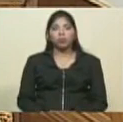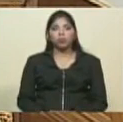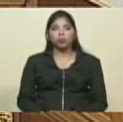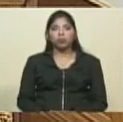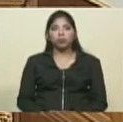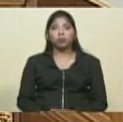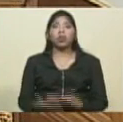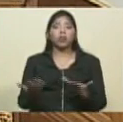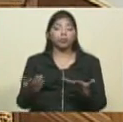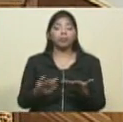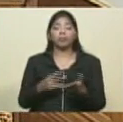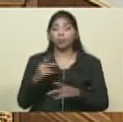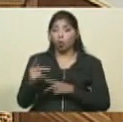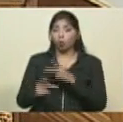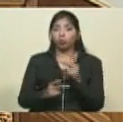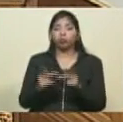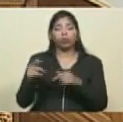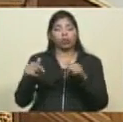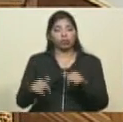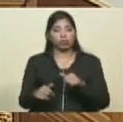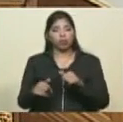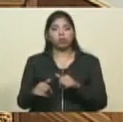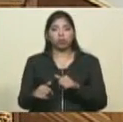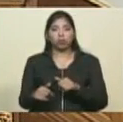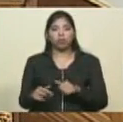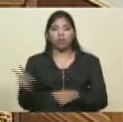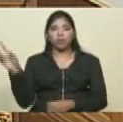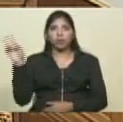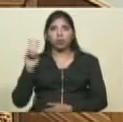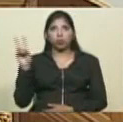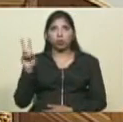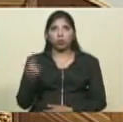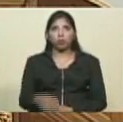productividad diversificada en Venezuela.